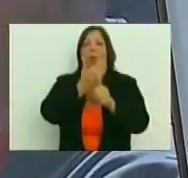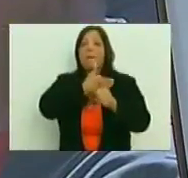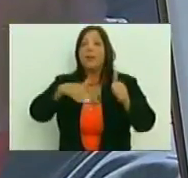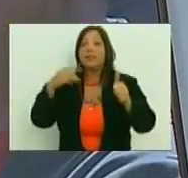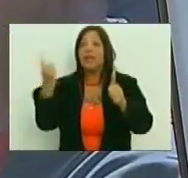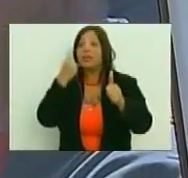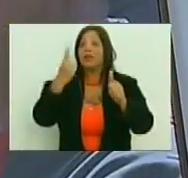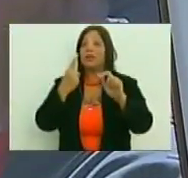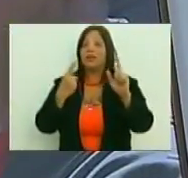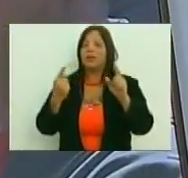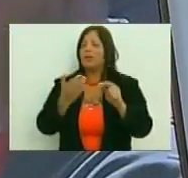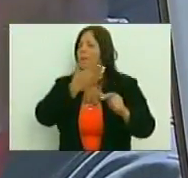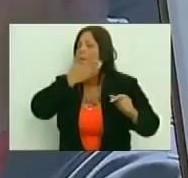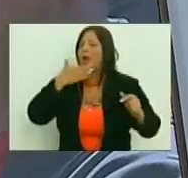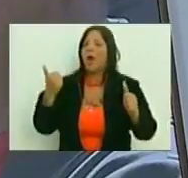presidente,